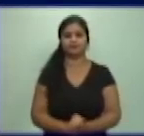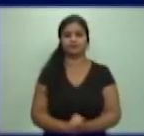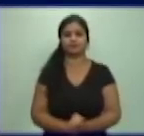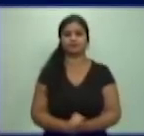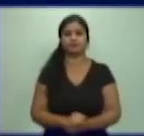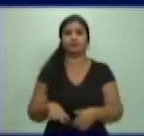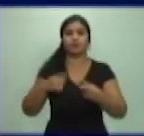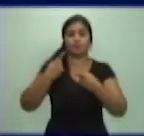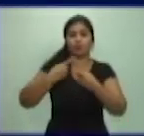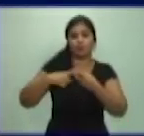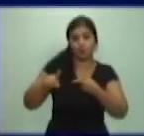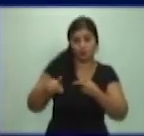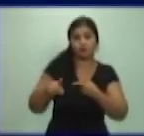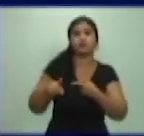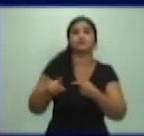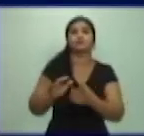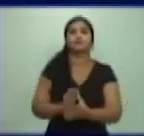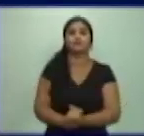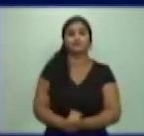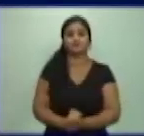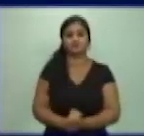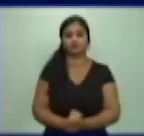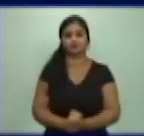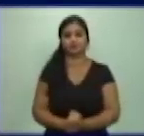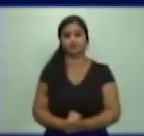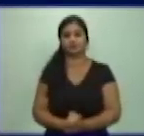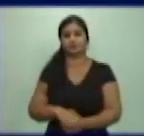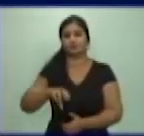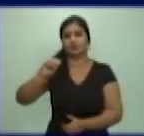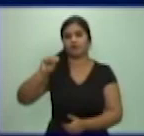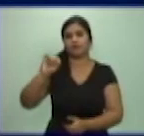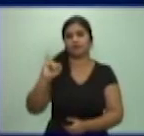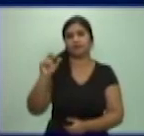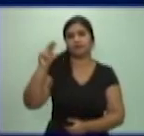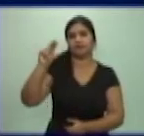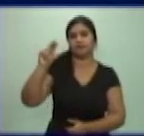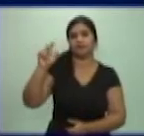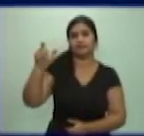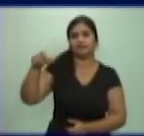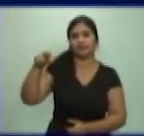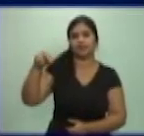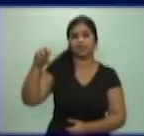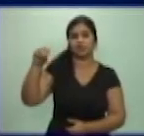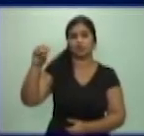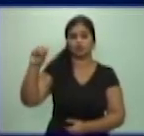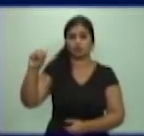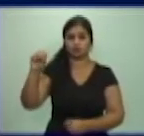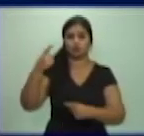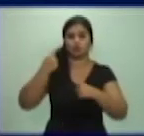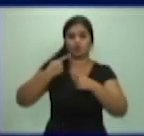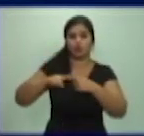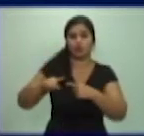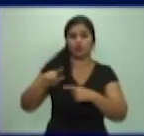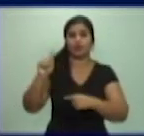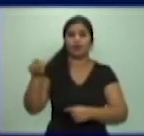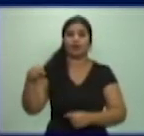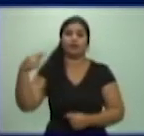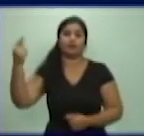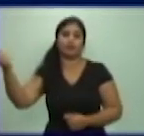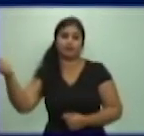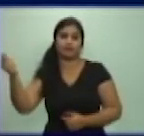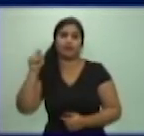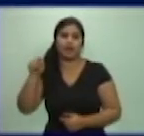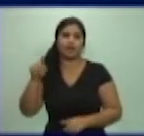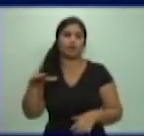memoria cabal del pasado. Por tanto, hay entre signos y el verbo hubiera, ¿qué debemos colocar? Una